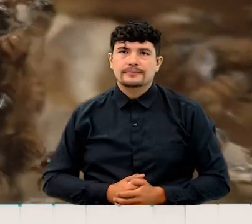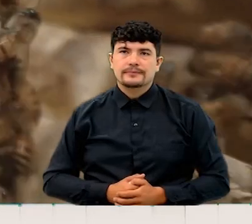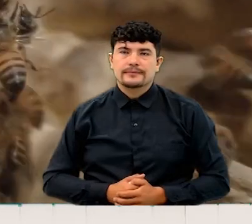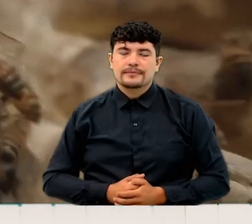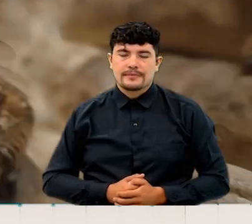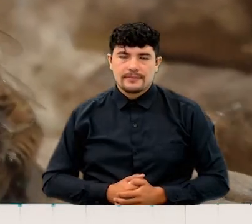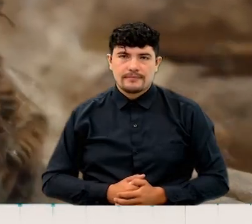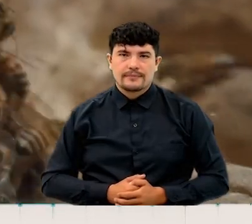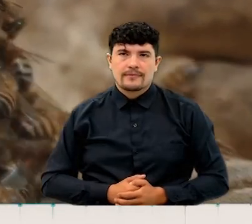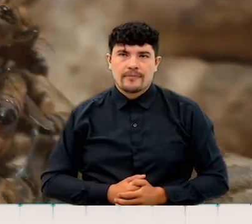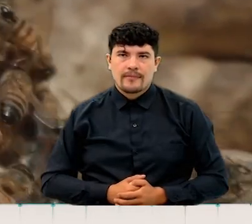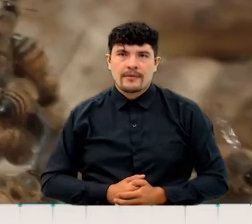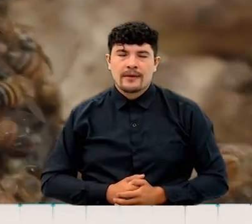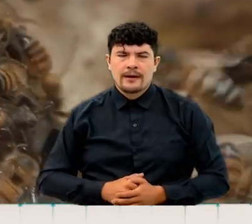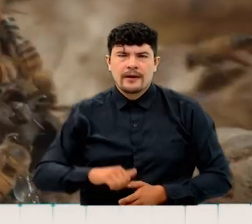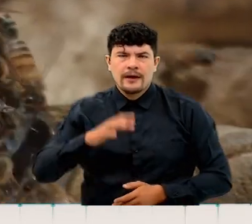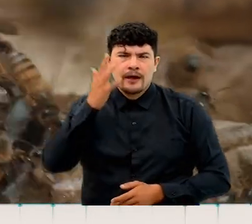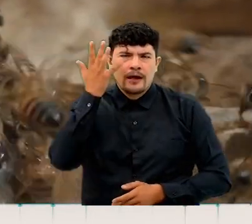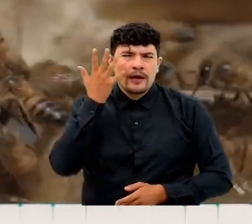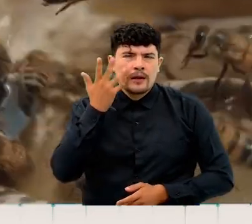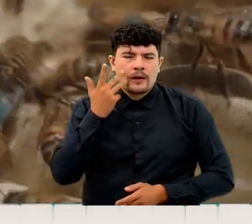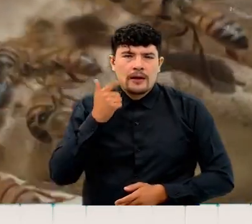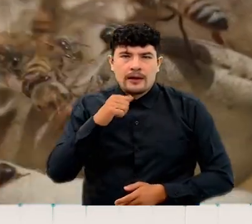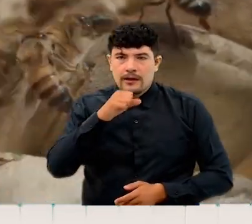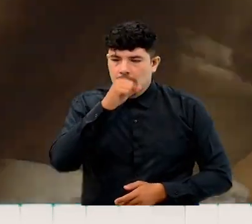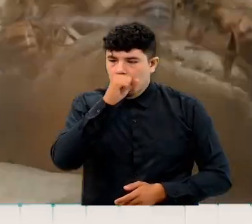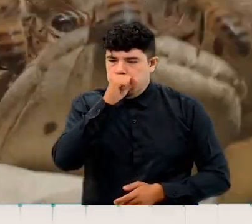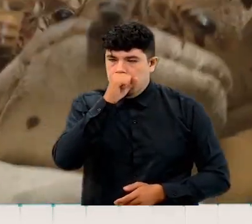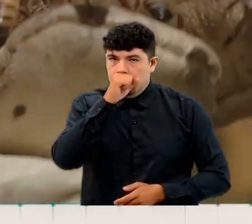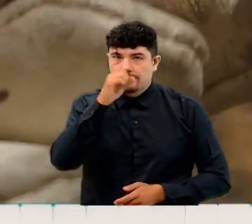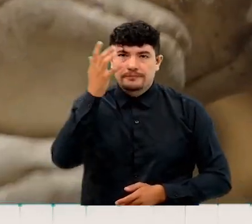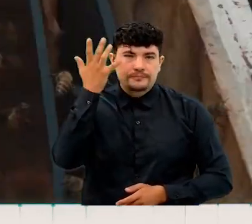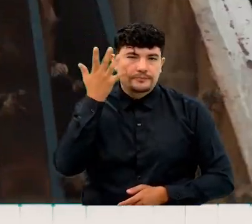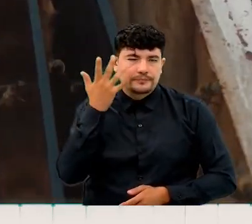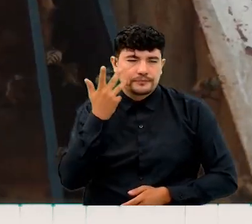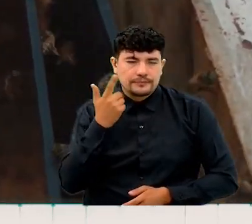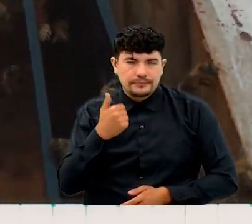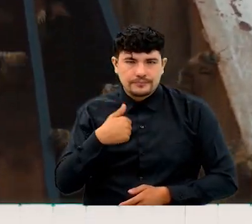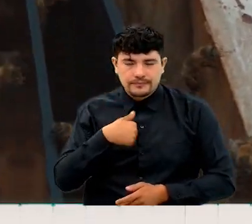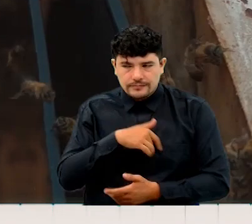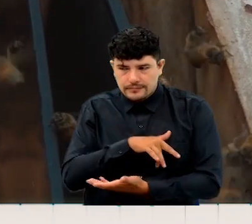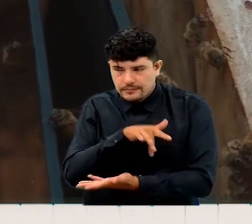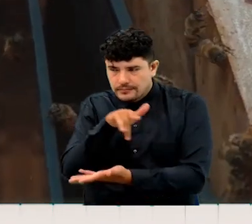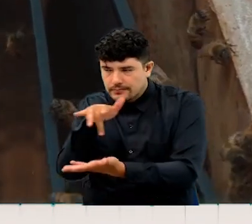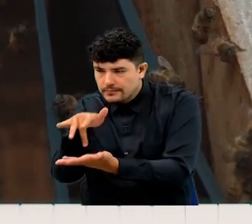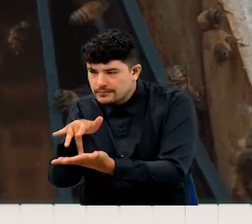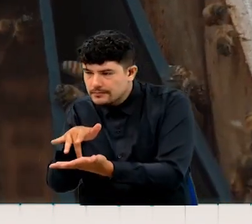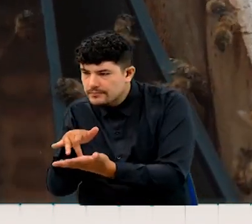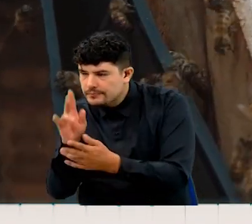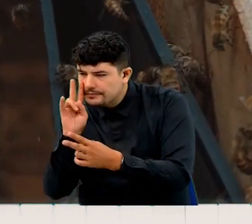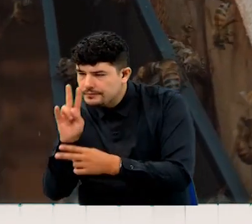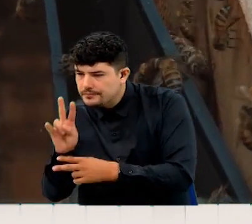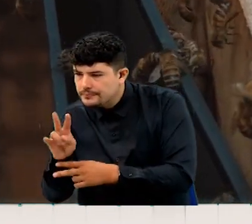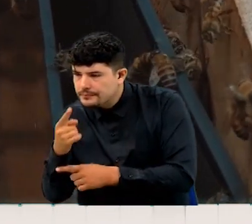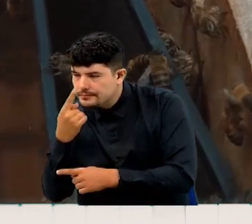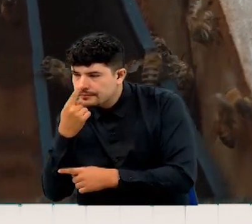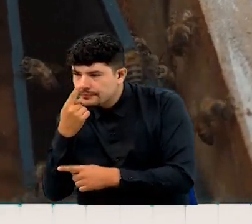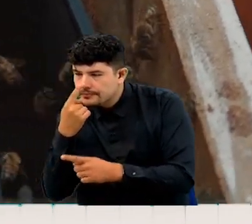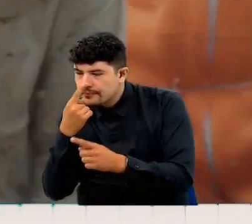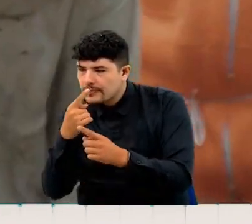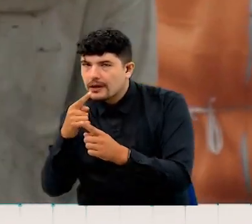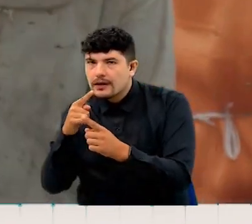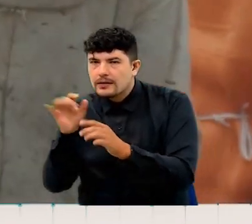Cada día va uno, como quien dice, a mejorar genéticas, a sacar mejores producciones de